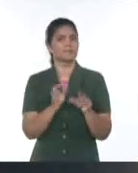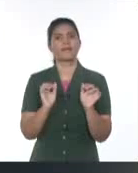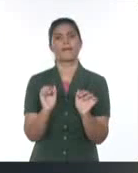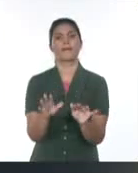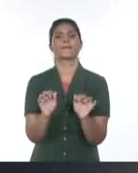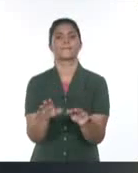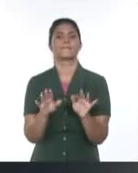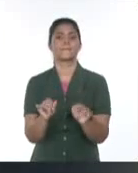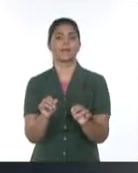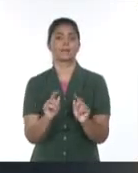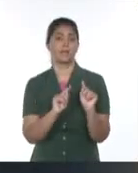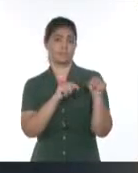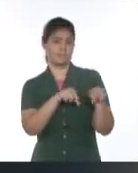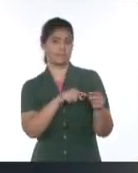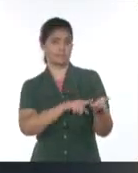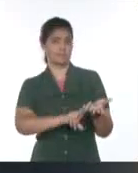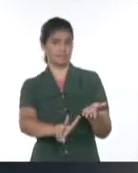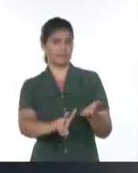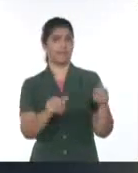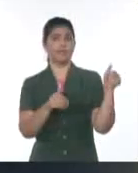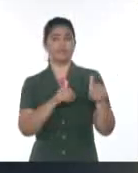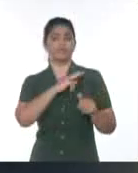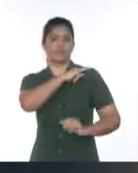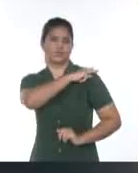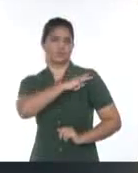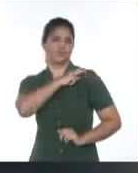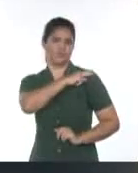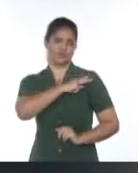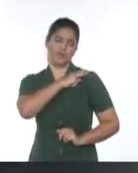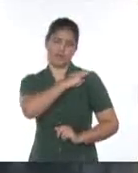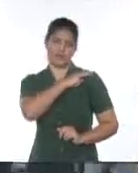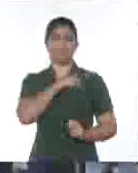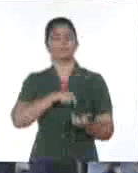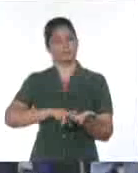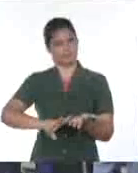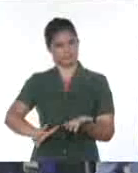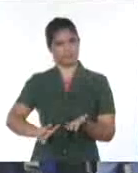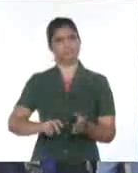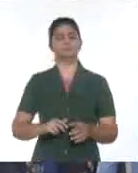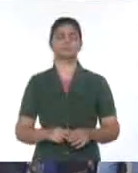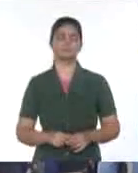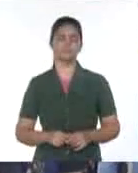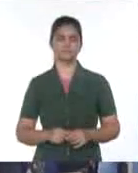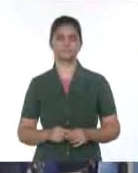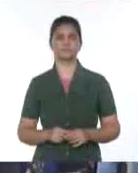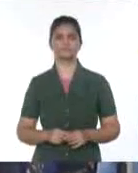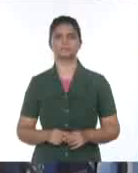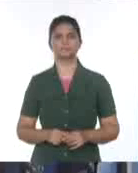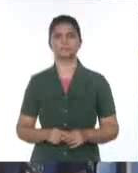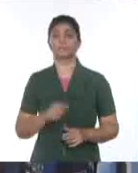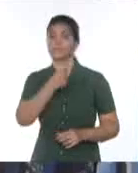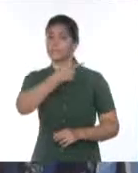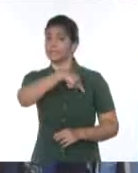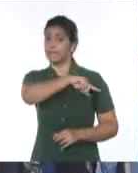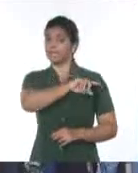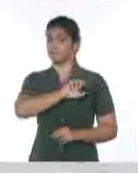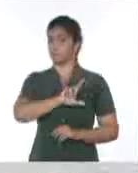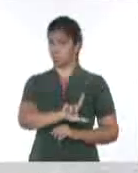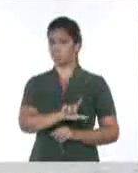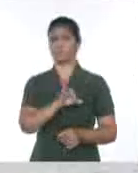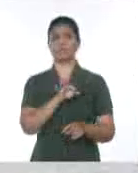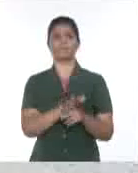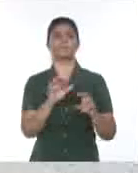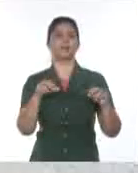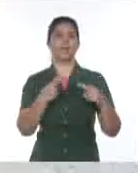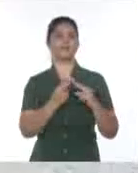máximas autoridades partidistas y gubernamentales de la provincia. Este lunes inició la Jornada de la Cultura